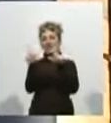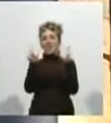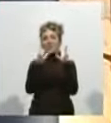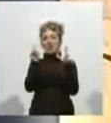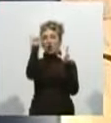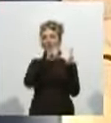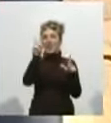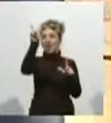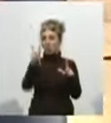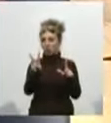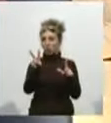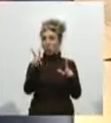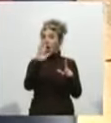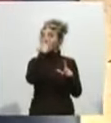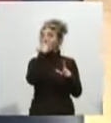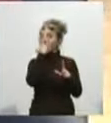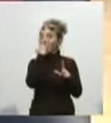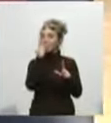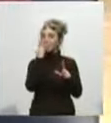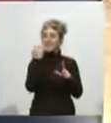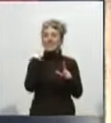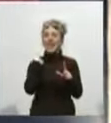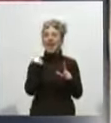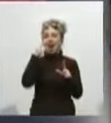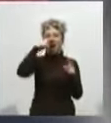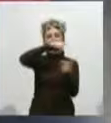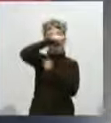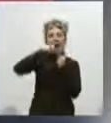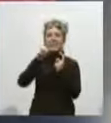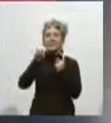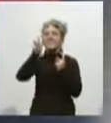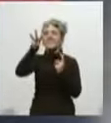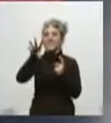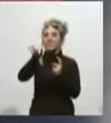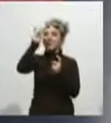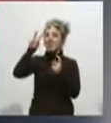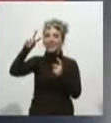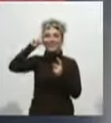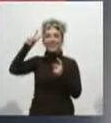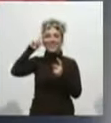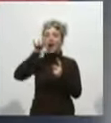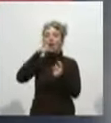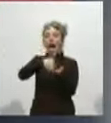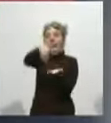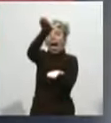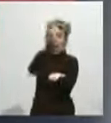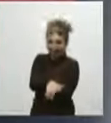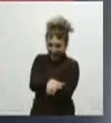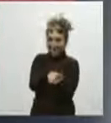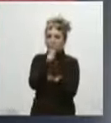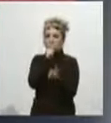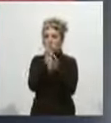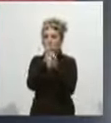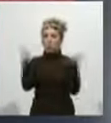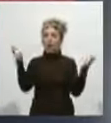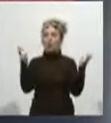Carnaval de Arrecife 2012, 13ª edición de la elección del Drag Queen, alta del jurado. Alta no, acta. Son